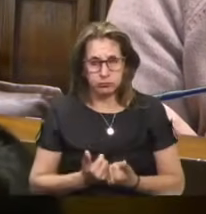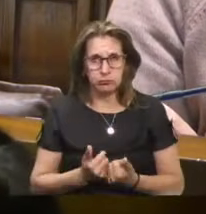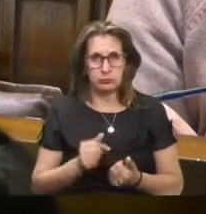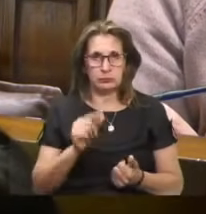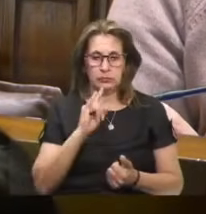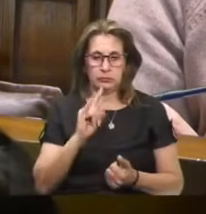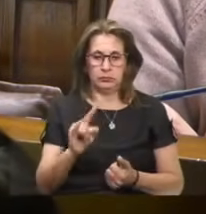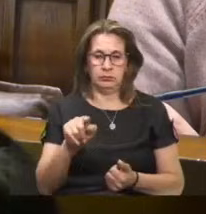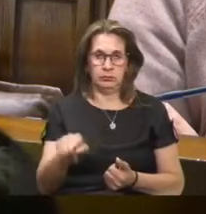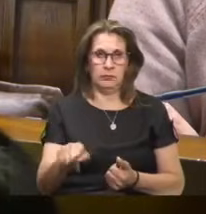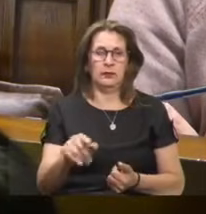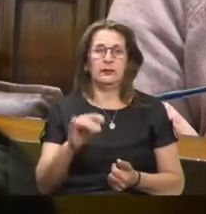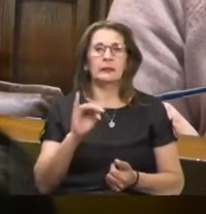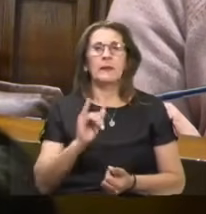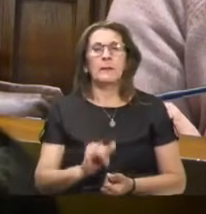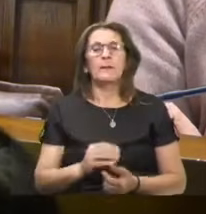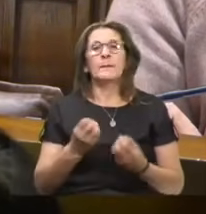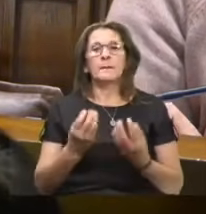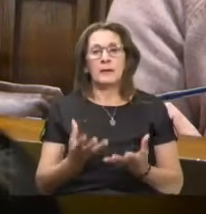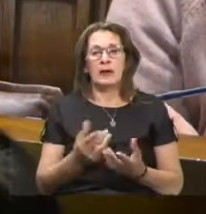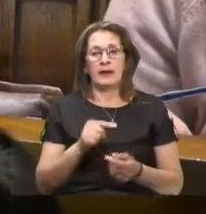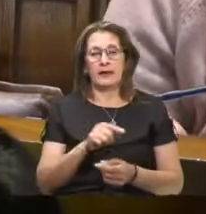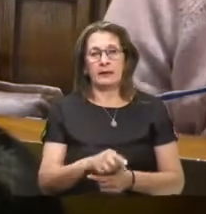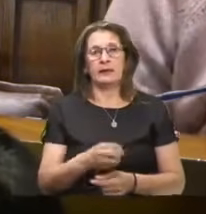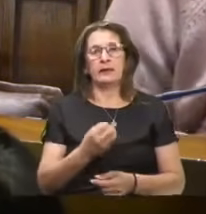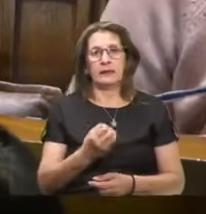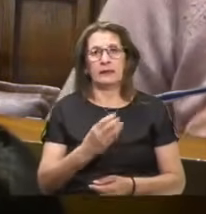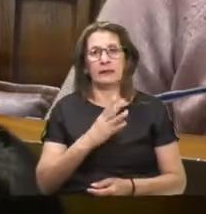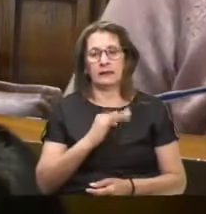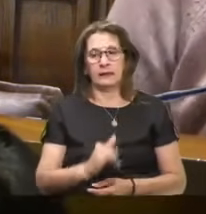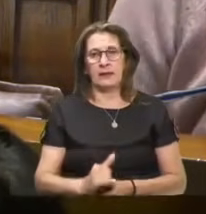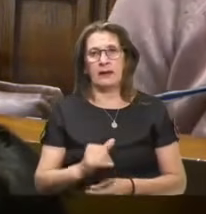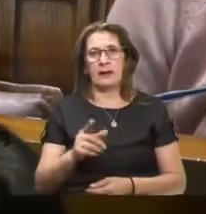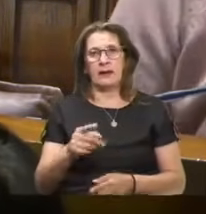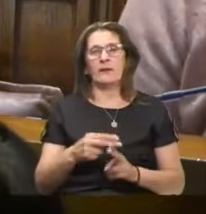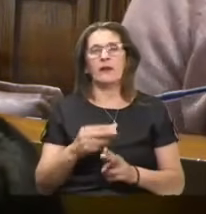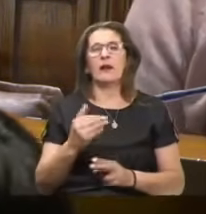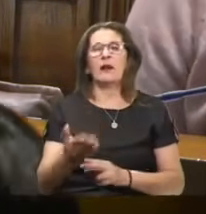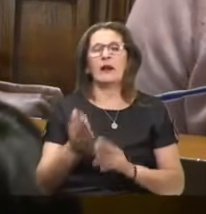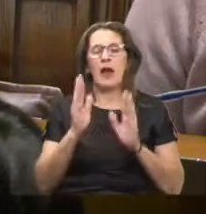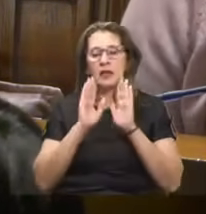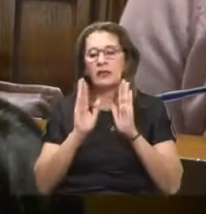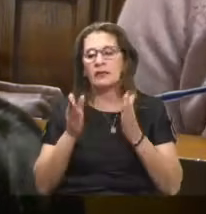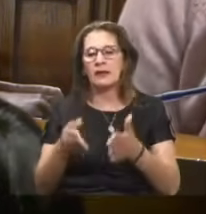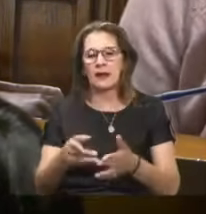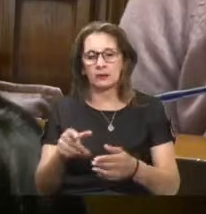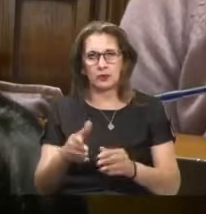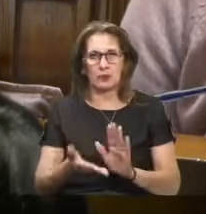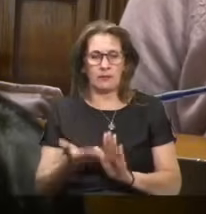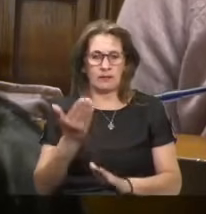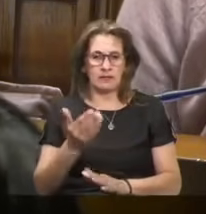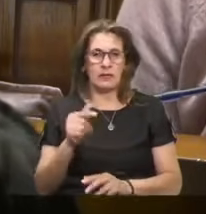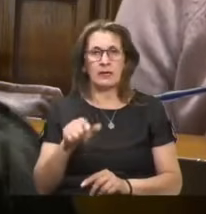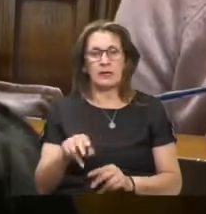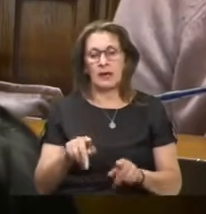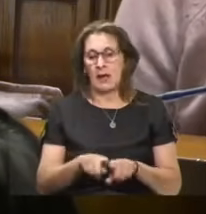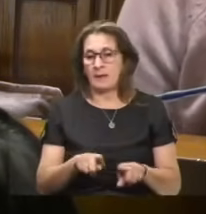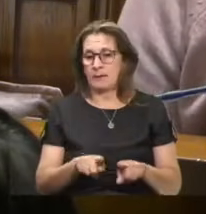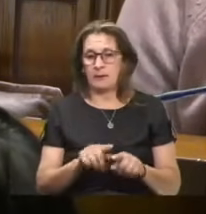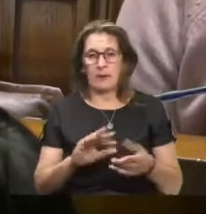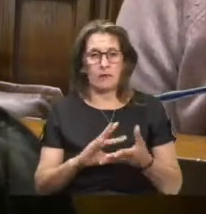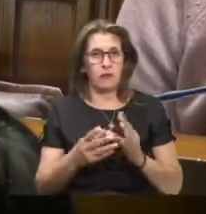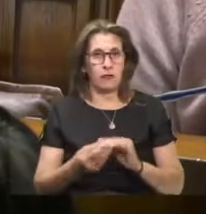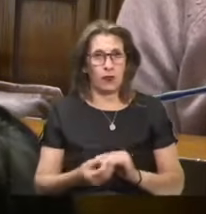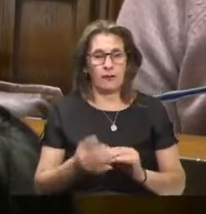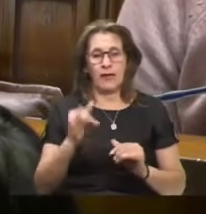señor presidente, para lo cual tienen asignada la máxima dedicación. En igual sentido, y por efecto